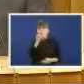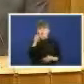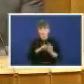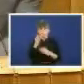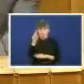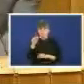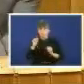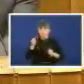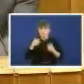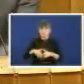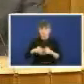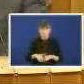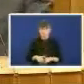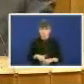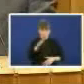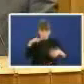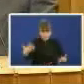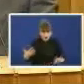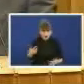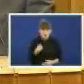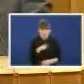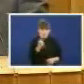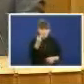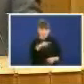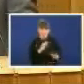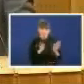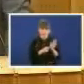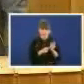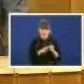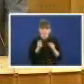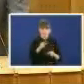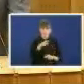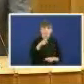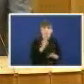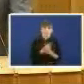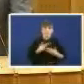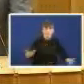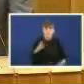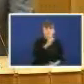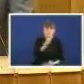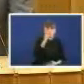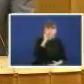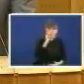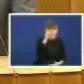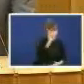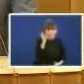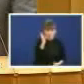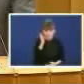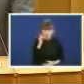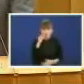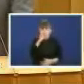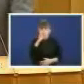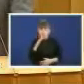de que a forza da lei devolva ás galegas e aos galegos confianza en que os compromisos se debe das pendentes con o seu